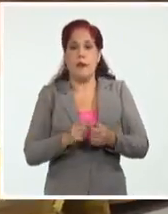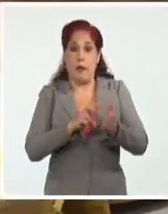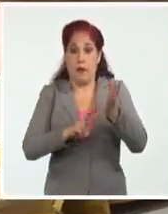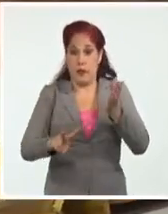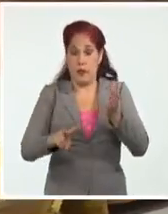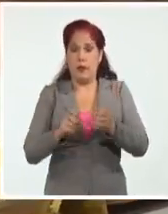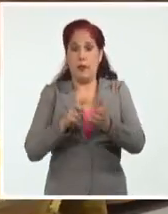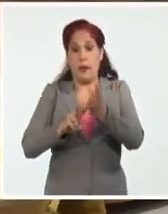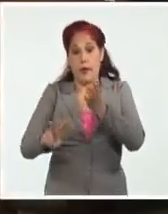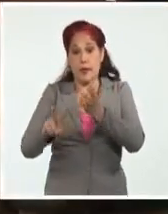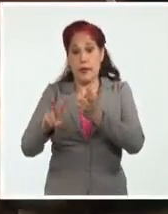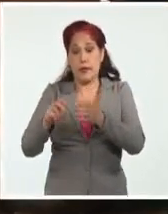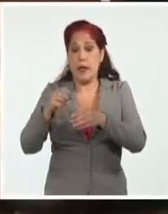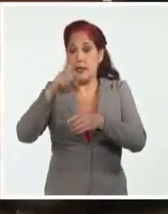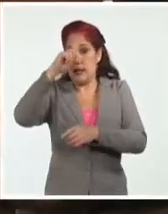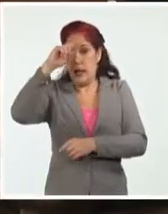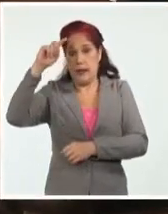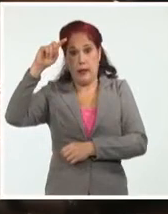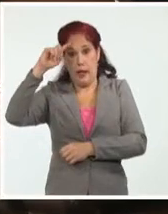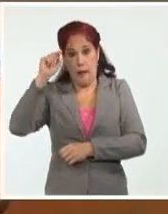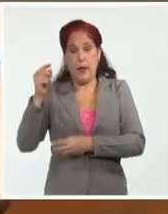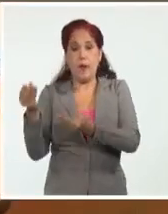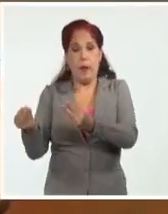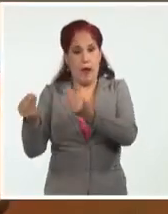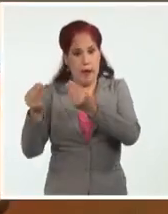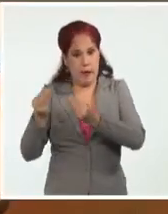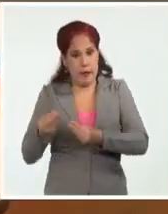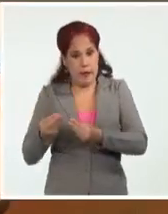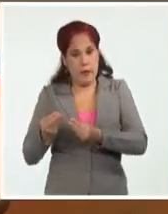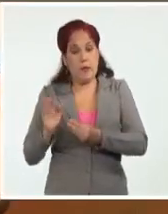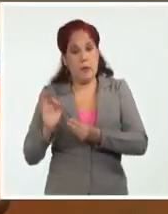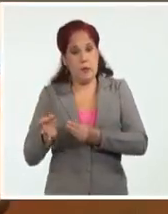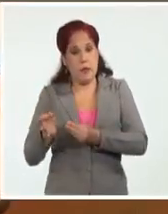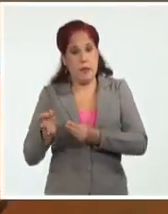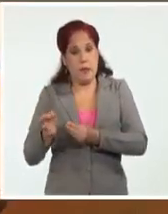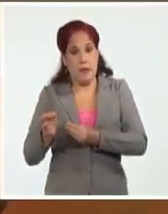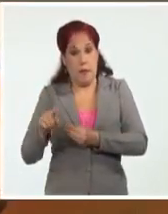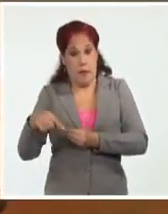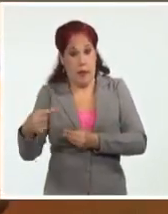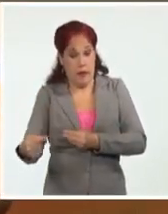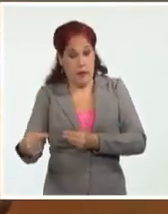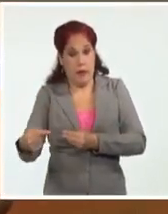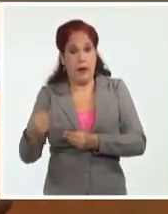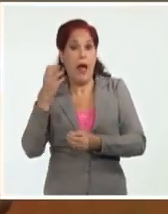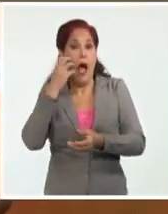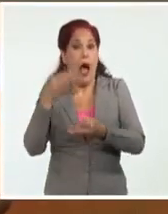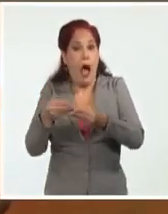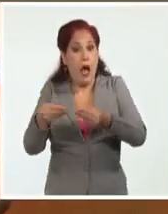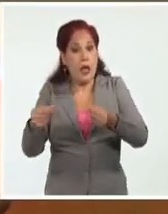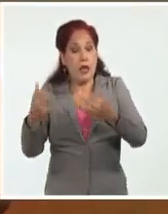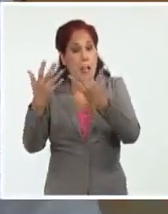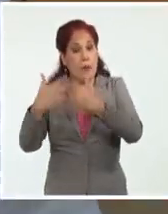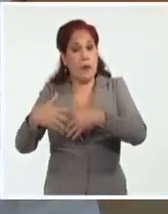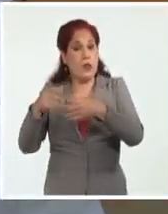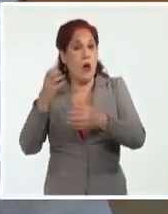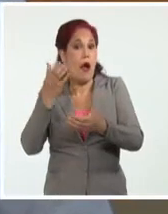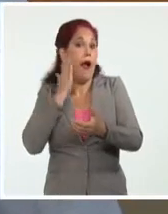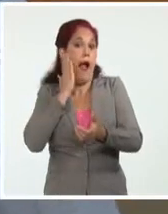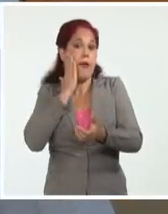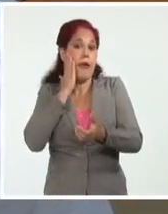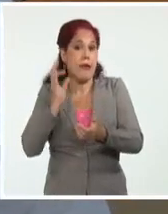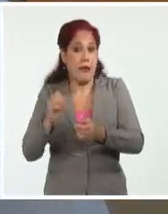La provincia de Santi Espíritu estará recibiendo también en las próximas 24 horas un nivel de harina para la producción de galletas. En